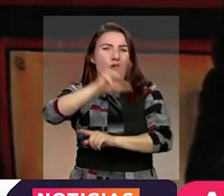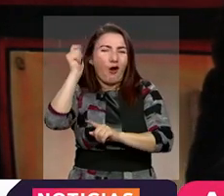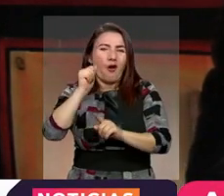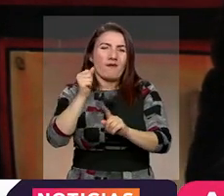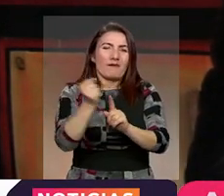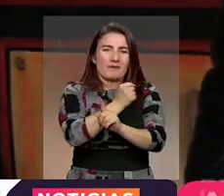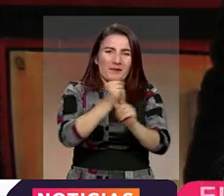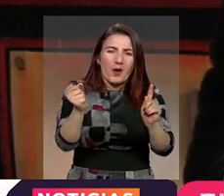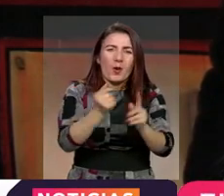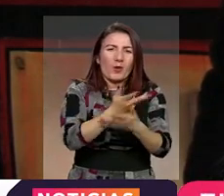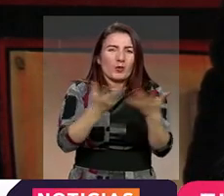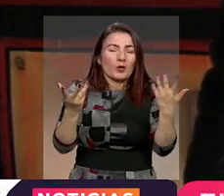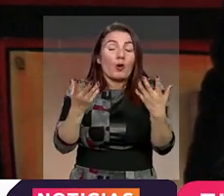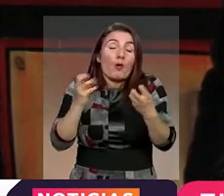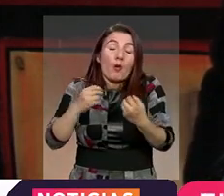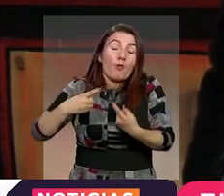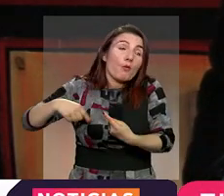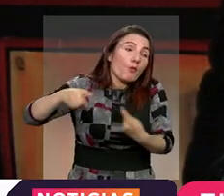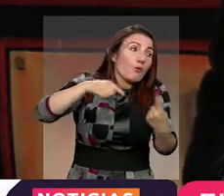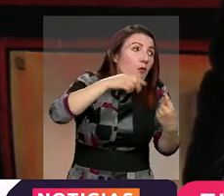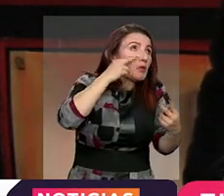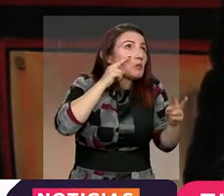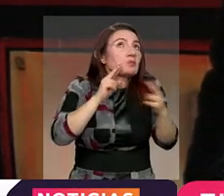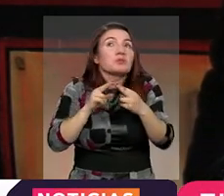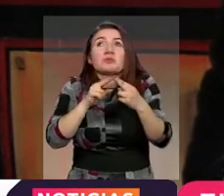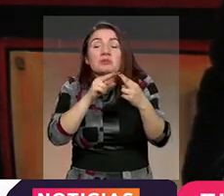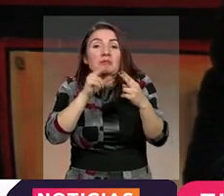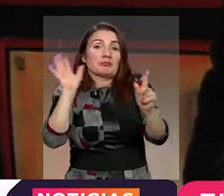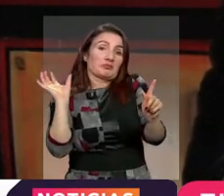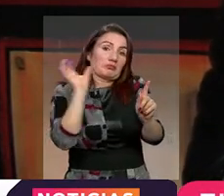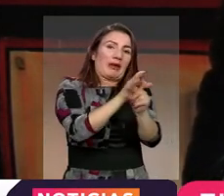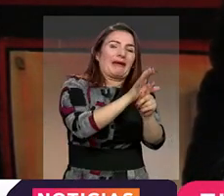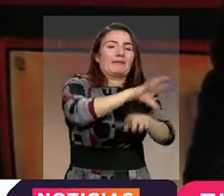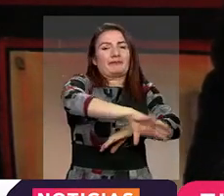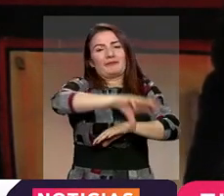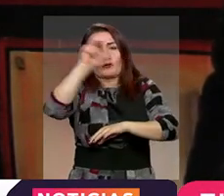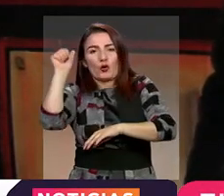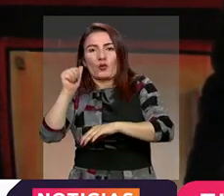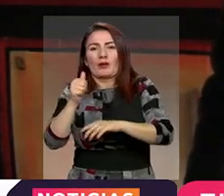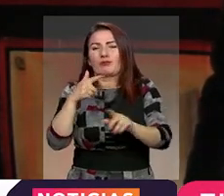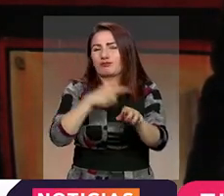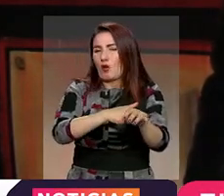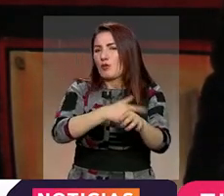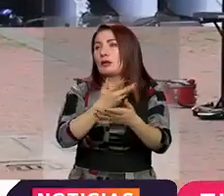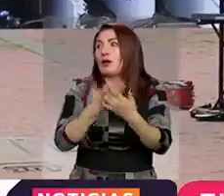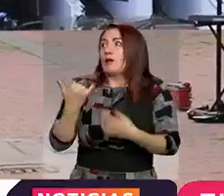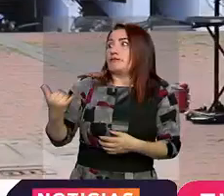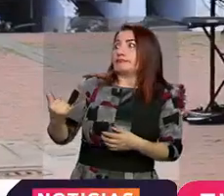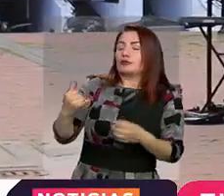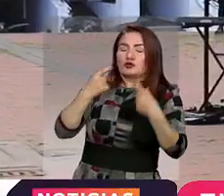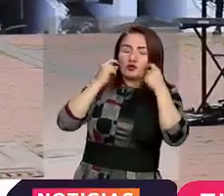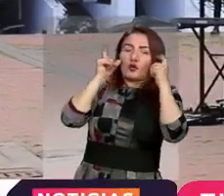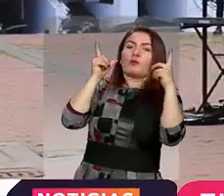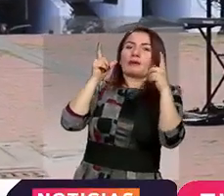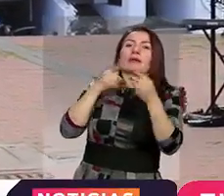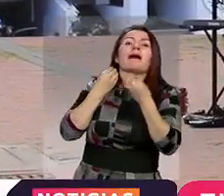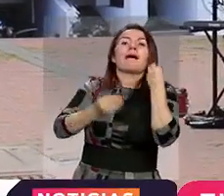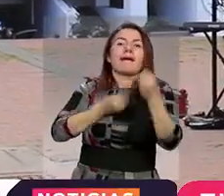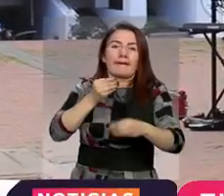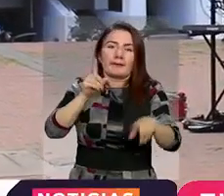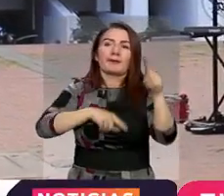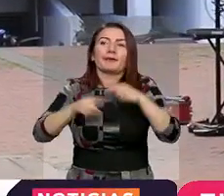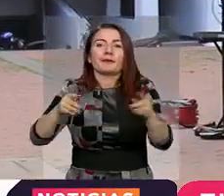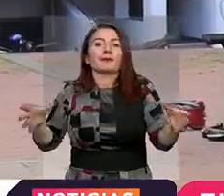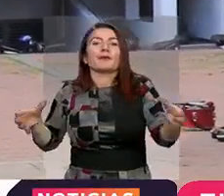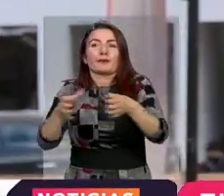hacer una vuelta por el sector para conocer varios establecimientos, se encuentran de que los delincuentes sí están ahí. Por estos motivos se estructuró el